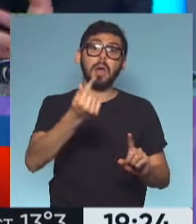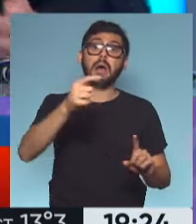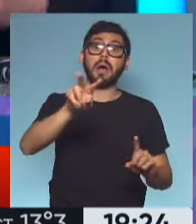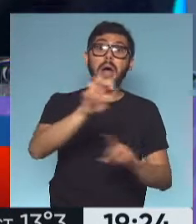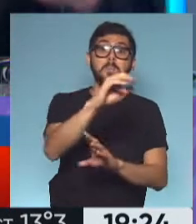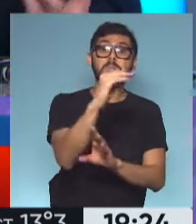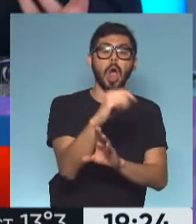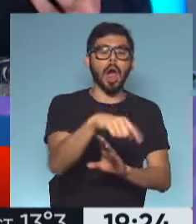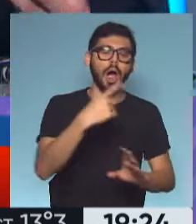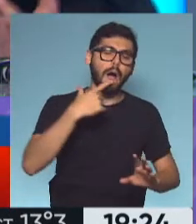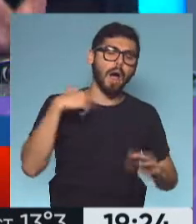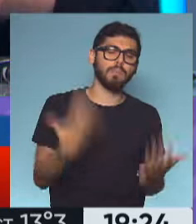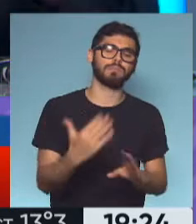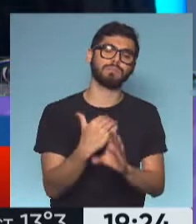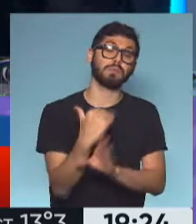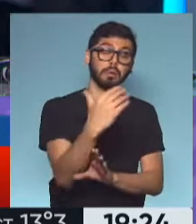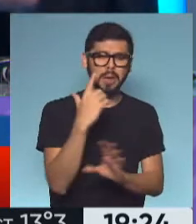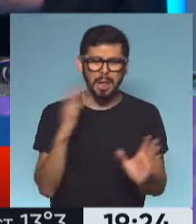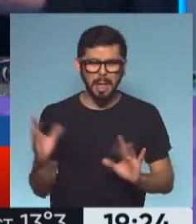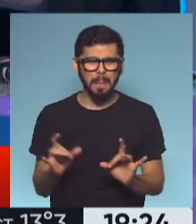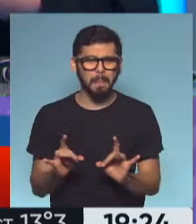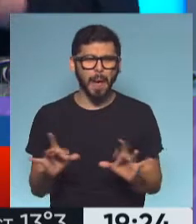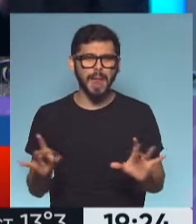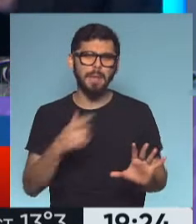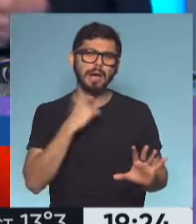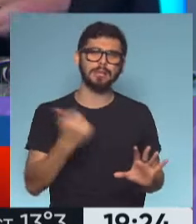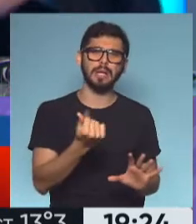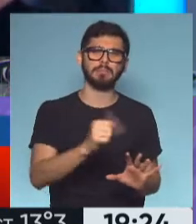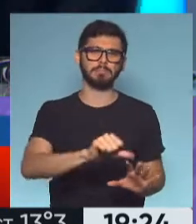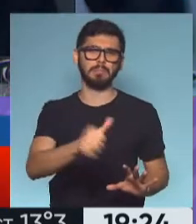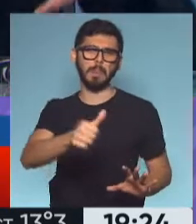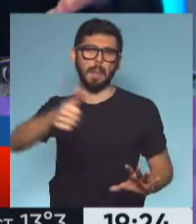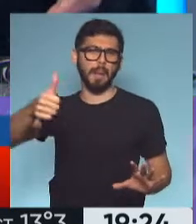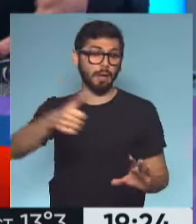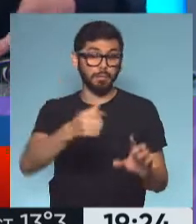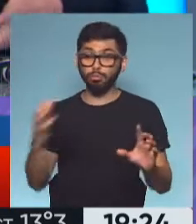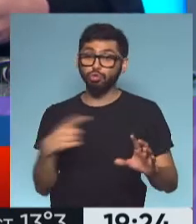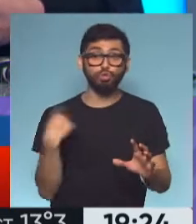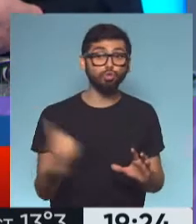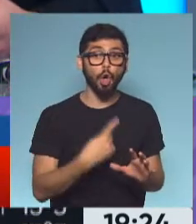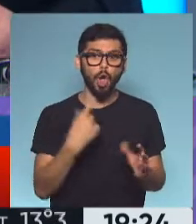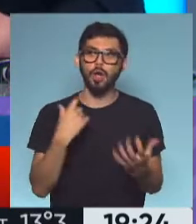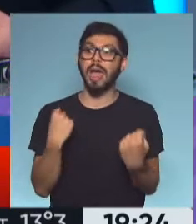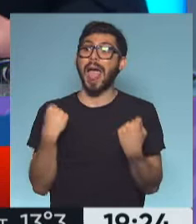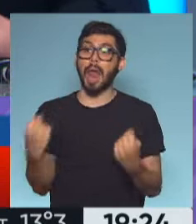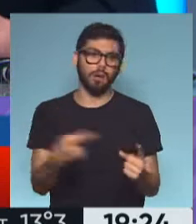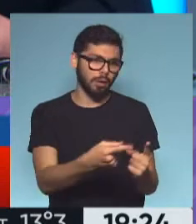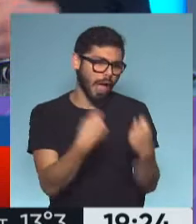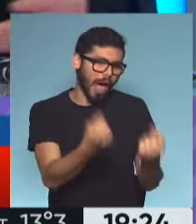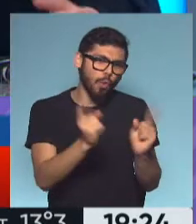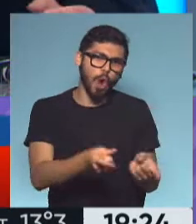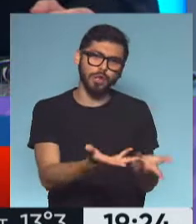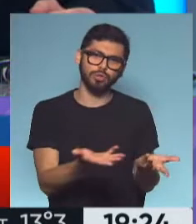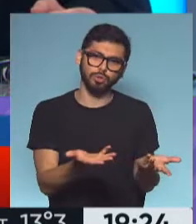puede ser que, estando en pandemia, quieran recuperar márgenes de ganancia en un contexto en donde todos tienen que hacer un esfuerzo compartido? Sí, a